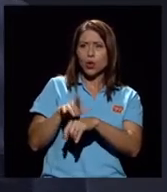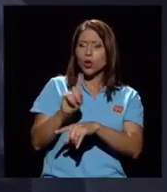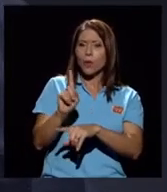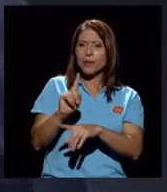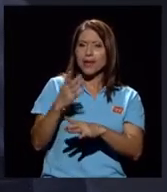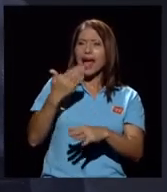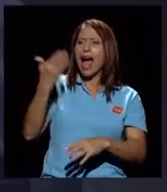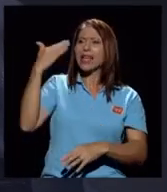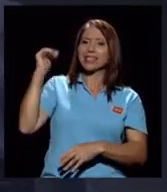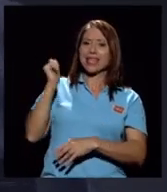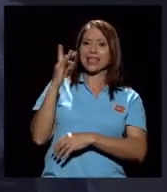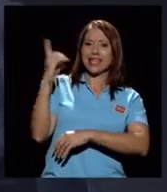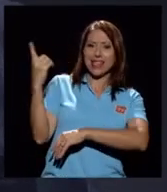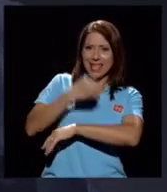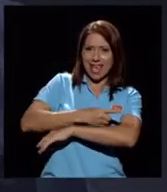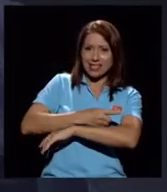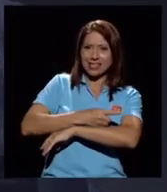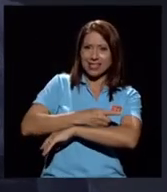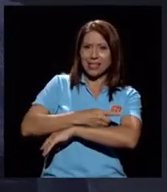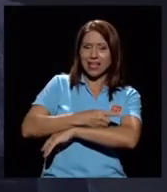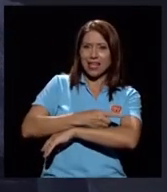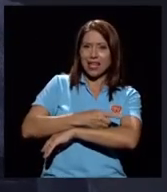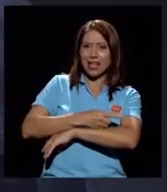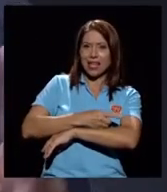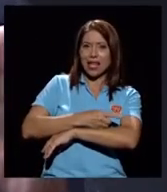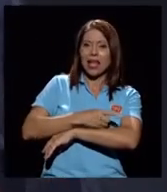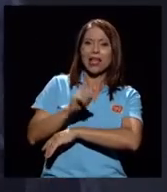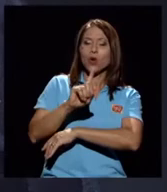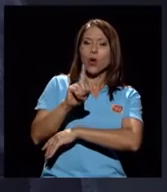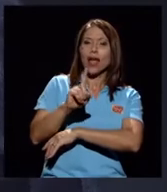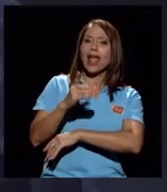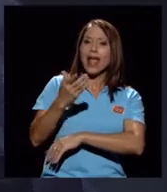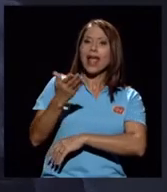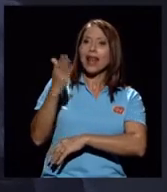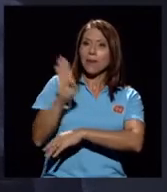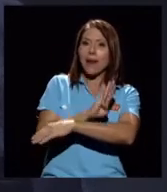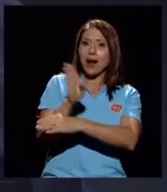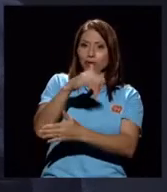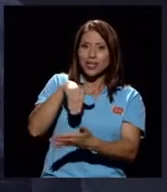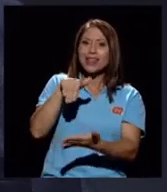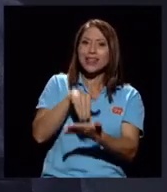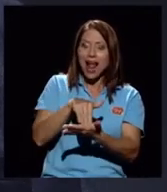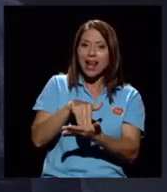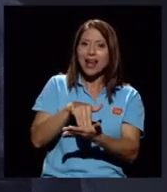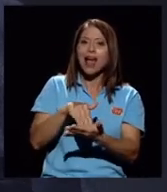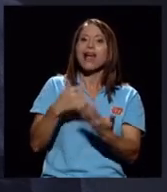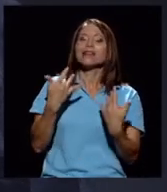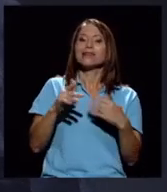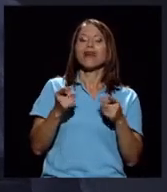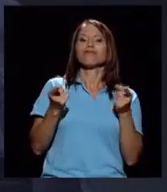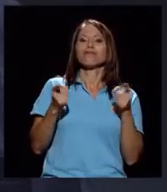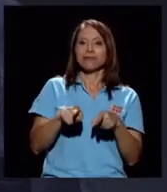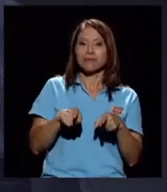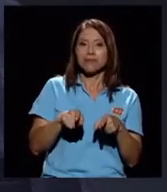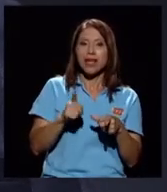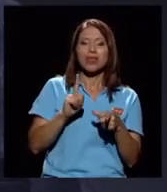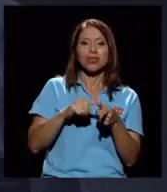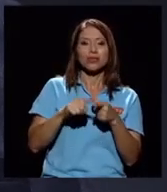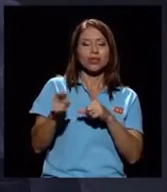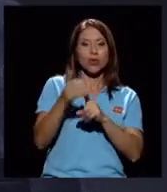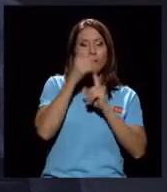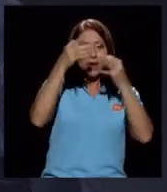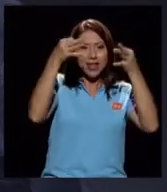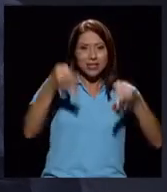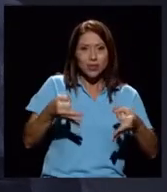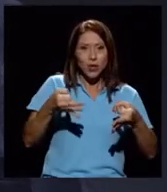el banco central y reaccionó y fue cuando adoptó las decisiones de tener una presencia mucho más